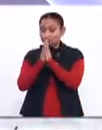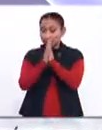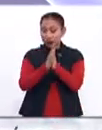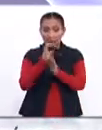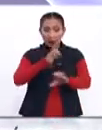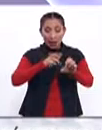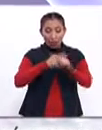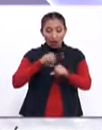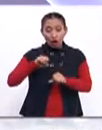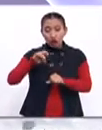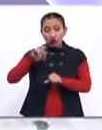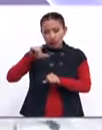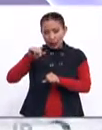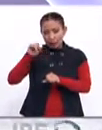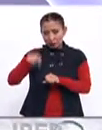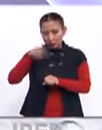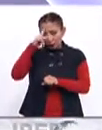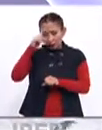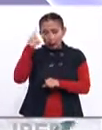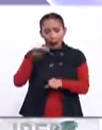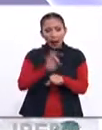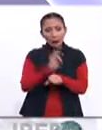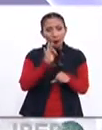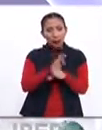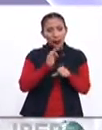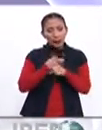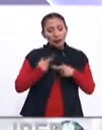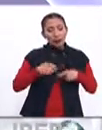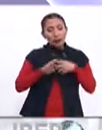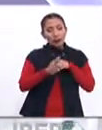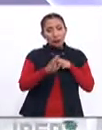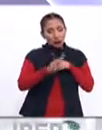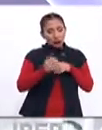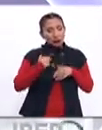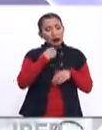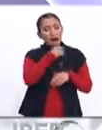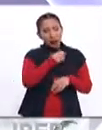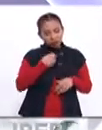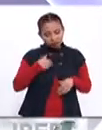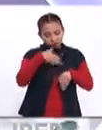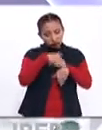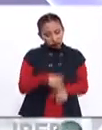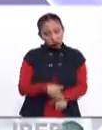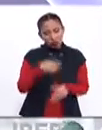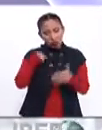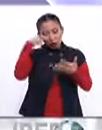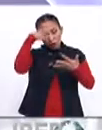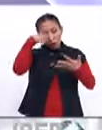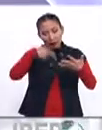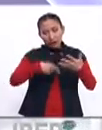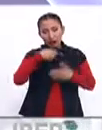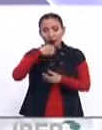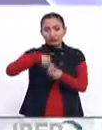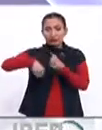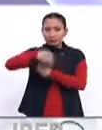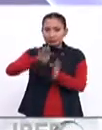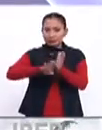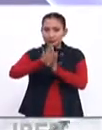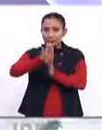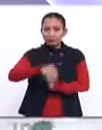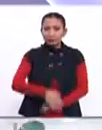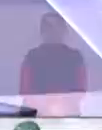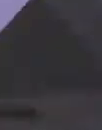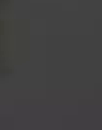los embajadores y cónsules de su país para proteger a los migrantes y también se comprometió con el cumplimiento de los Objetivos de Desarrollo